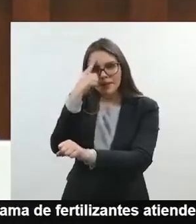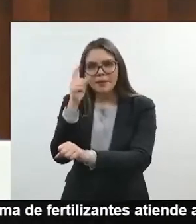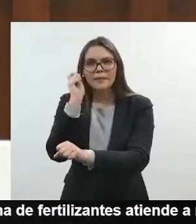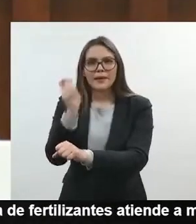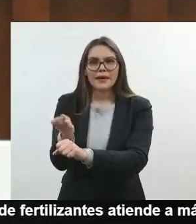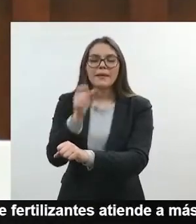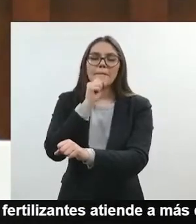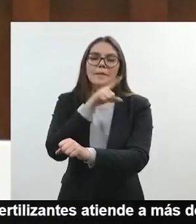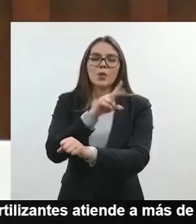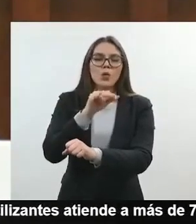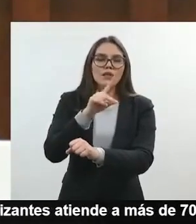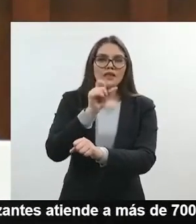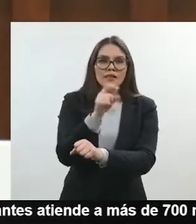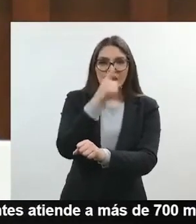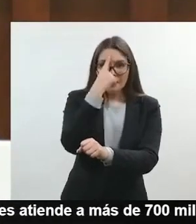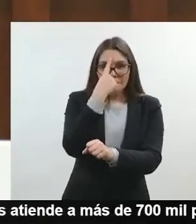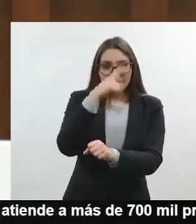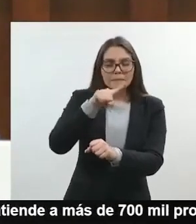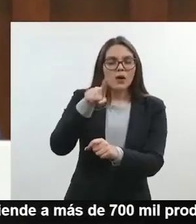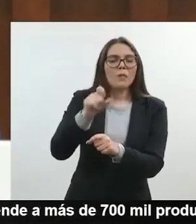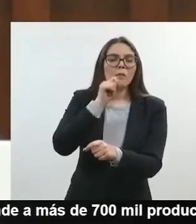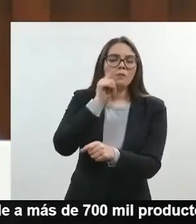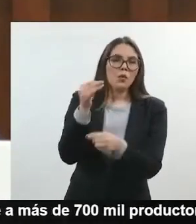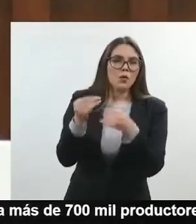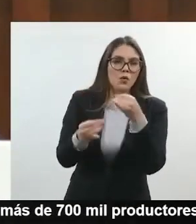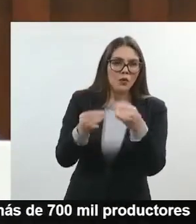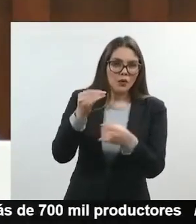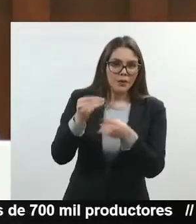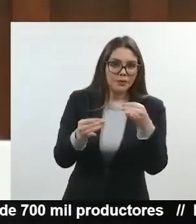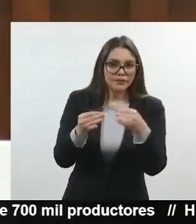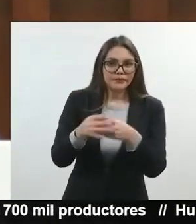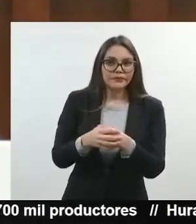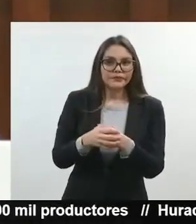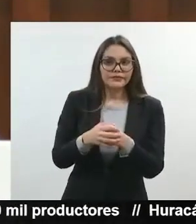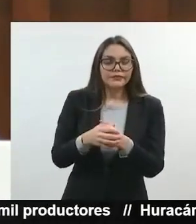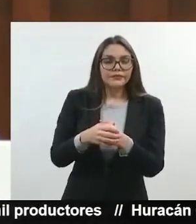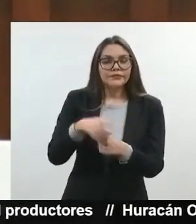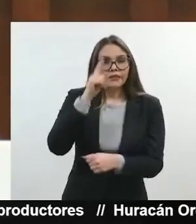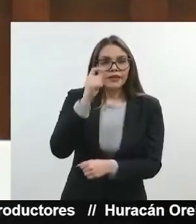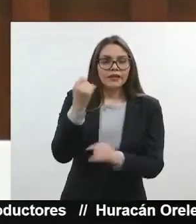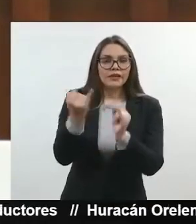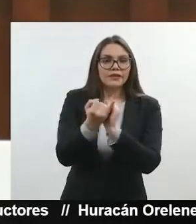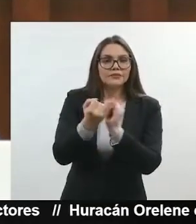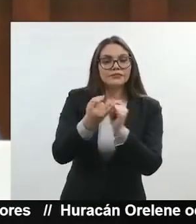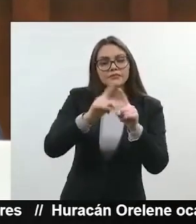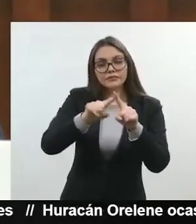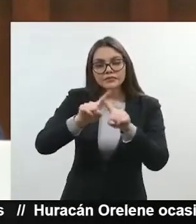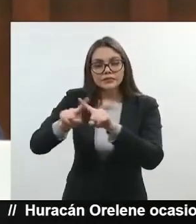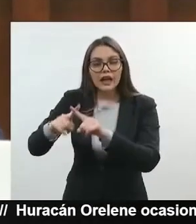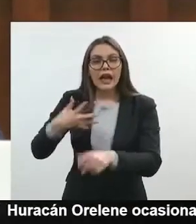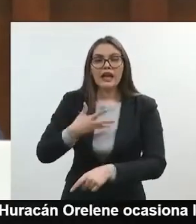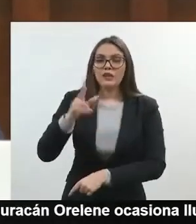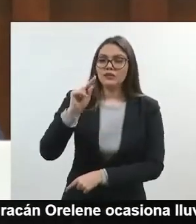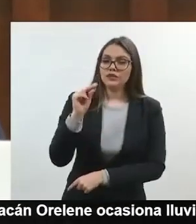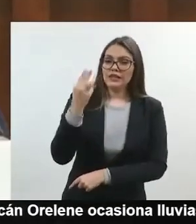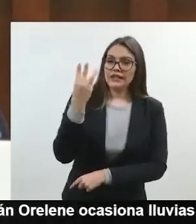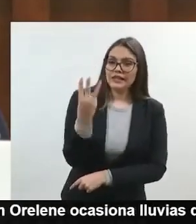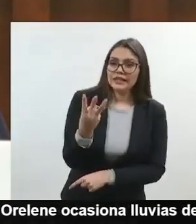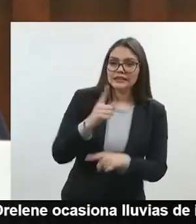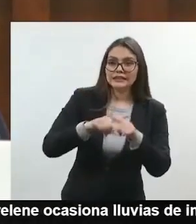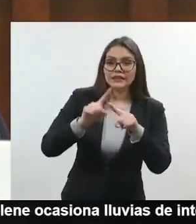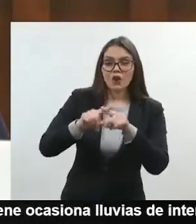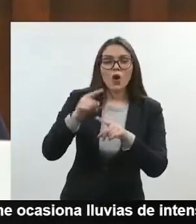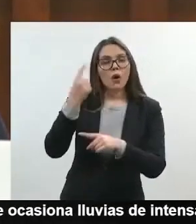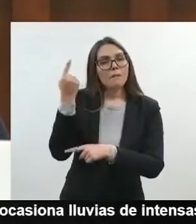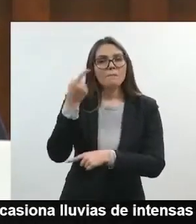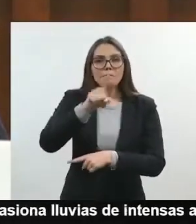unidad ante el juez competente y derivado de lo cual se emitieron 83 órdenes de captura.